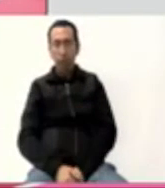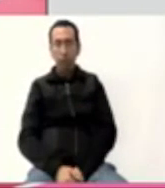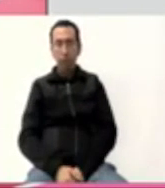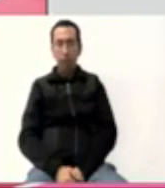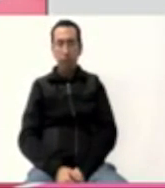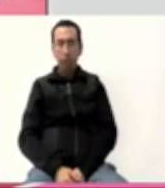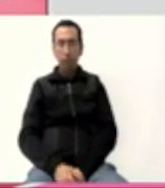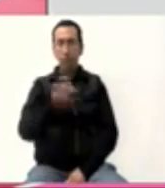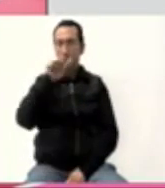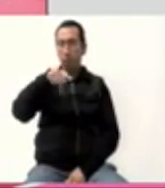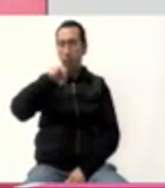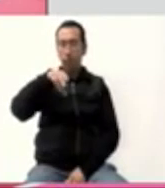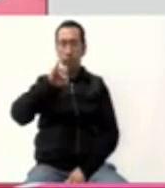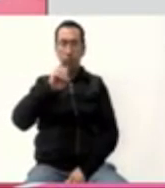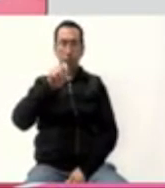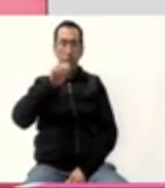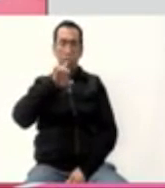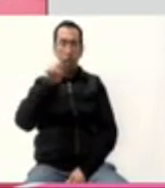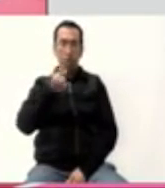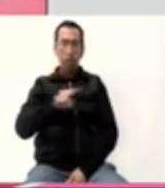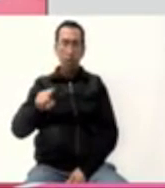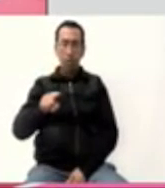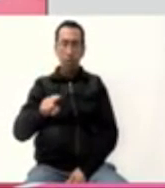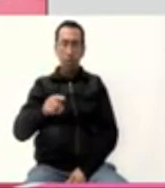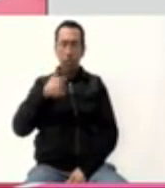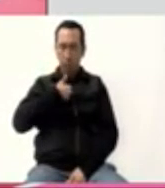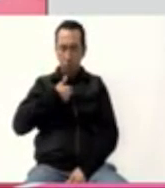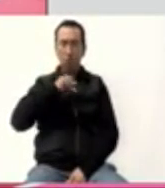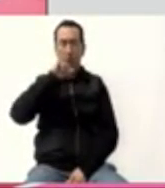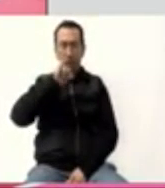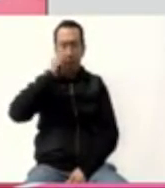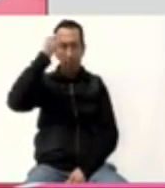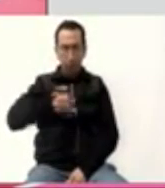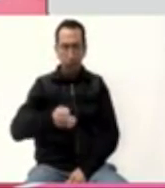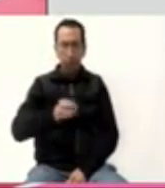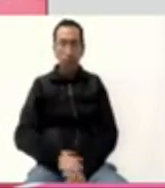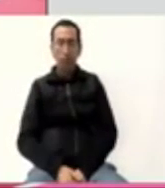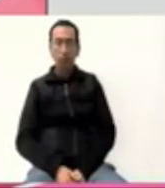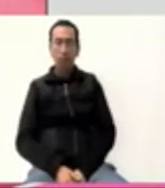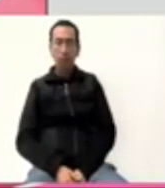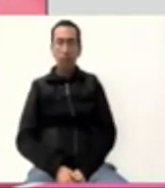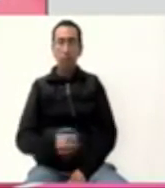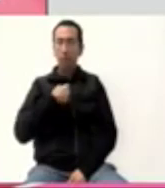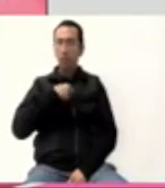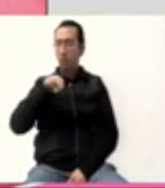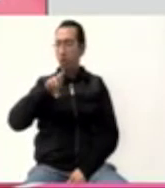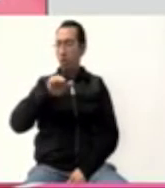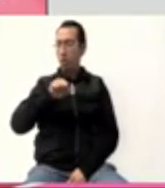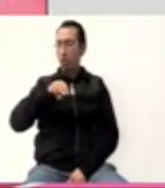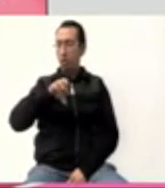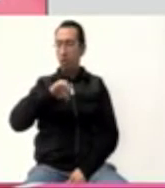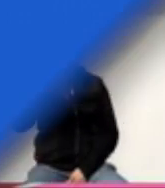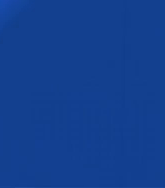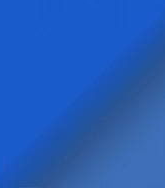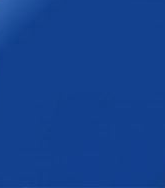de candidatos, por lo que a través de la Unidad Técnica Jurídica y de lo Contencioso Electoral del Instituto se les iniciará un